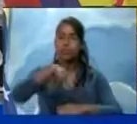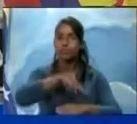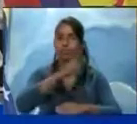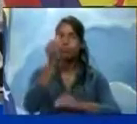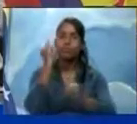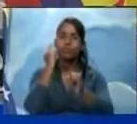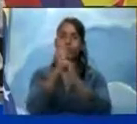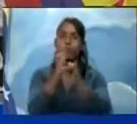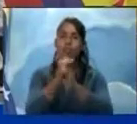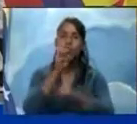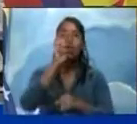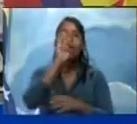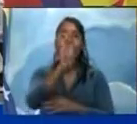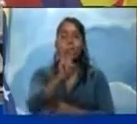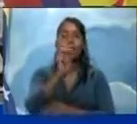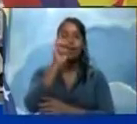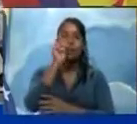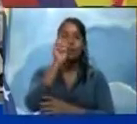portal